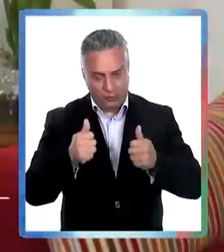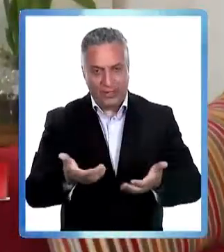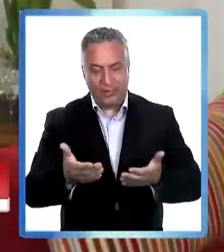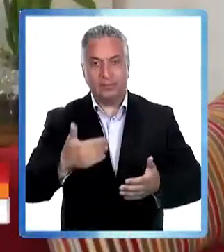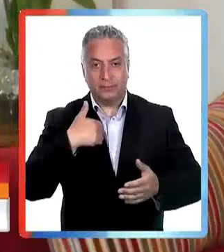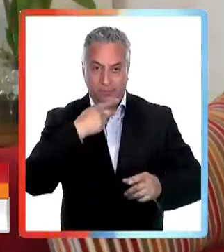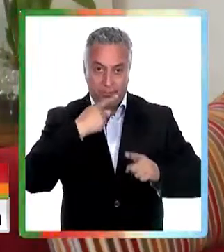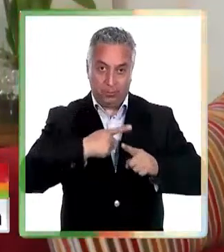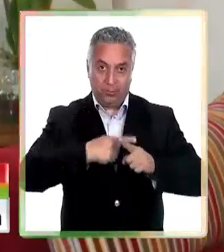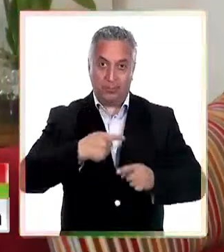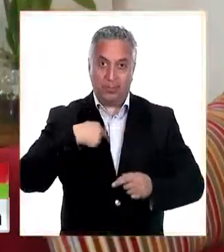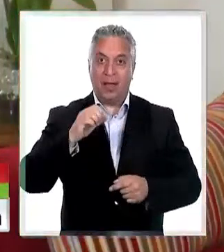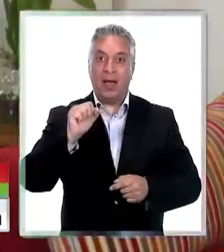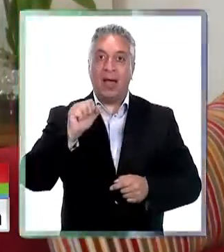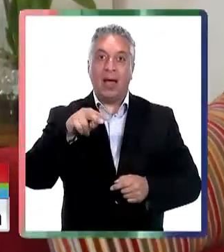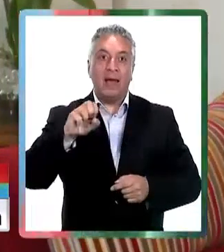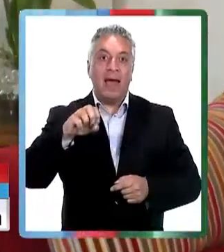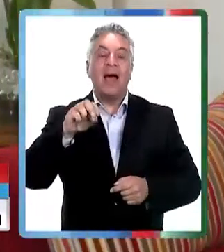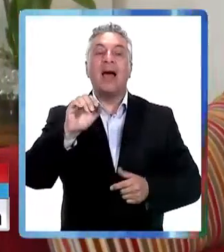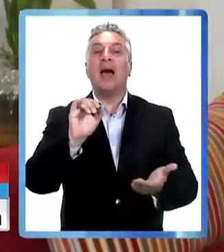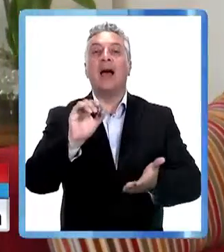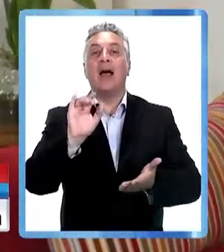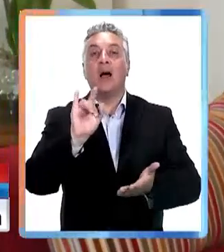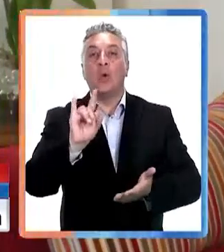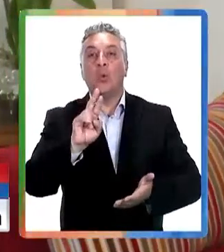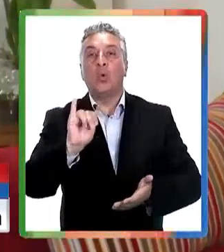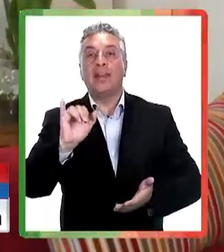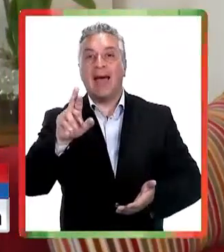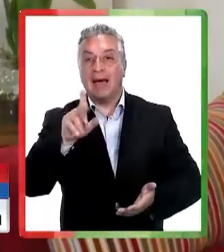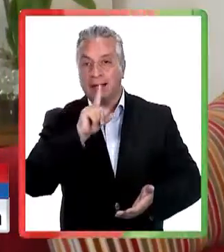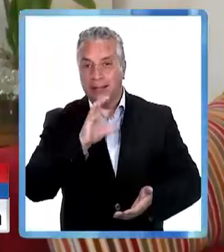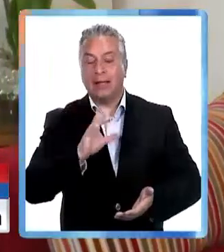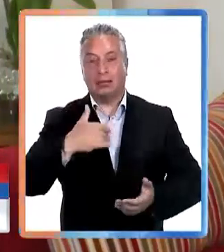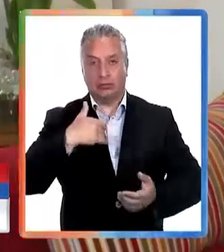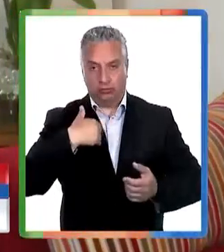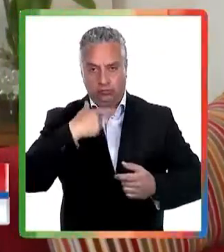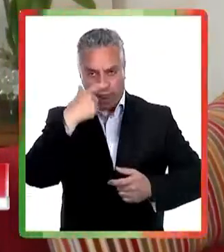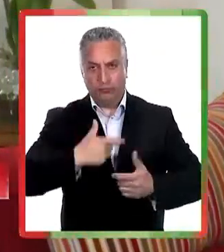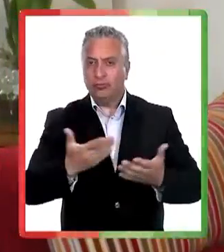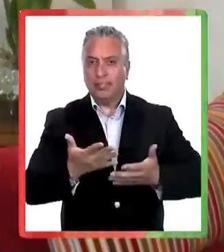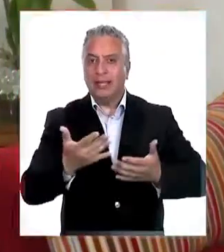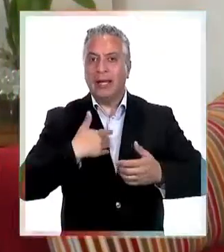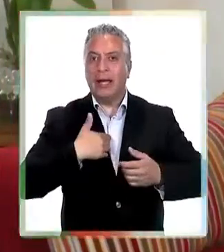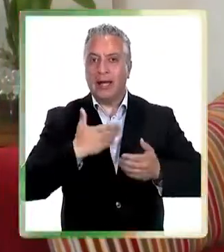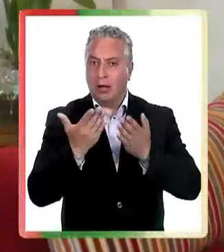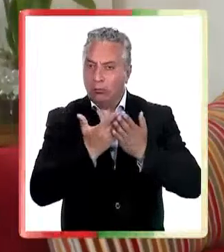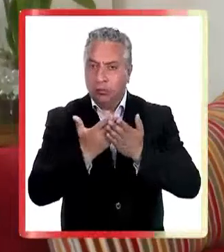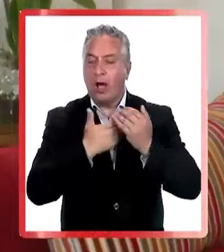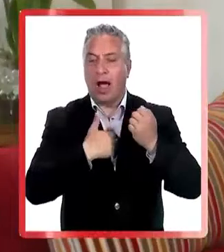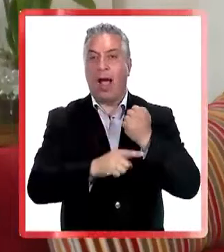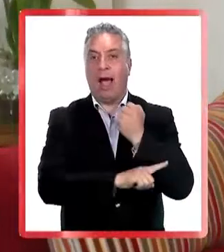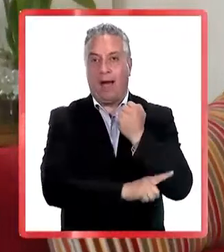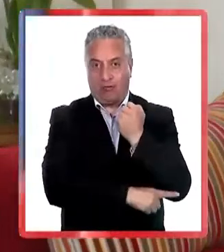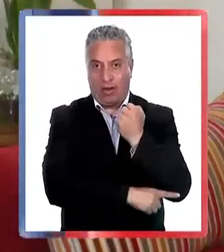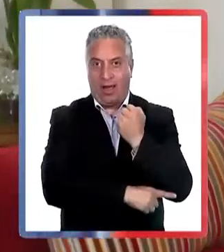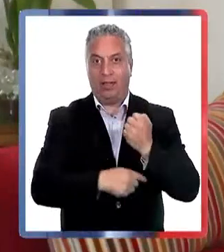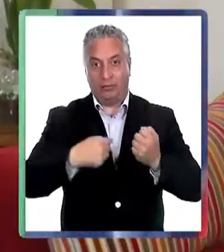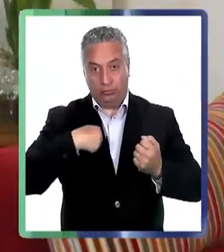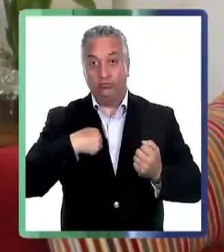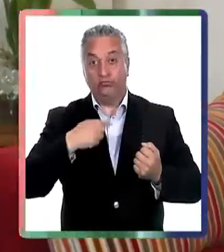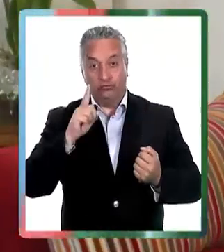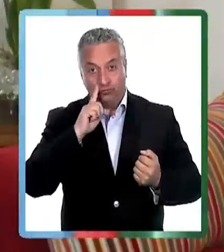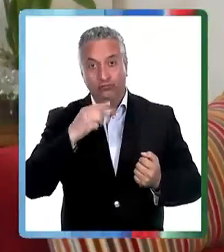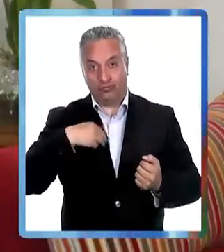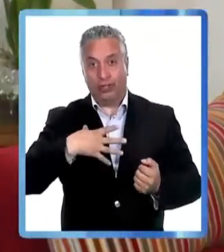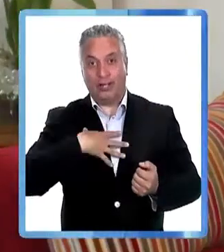Bueno, mi nombre es Ana Lía Uriarte, soy de profesión abogada, soy